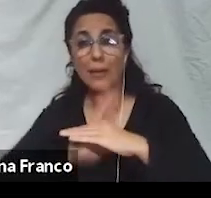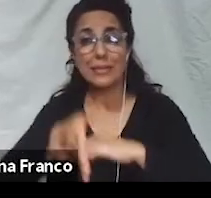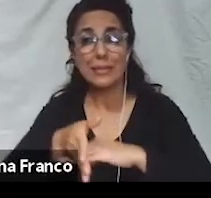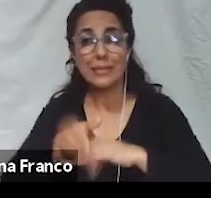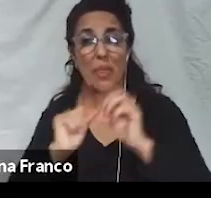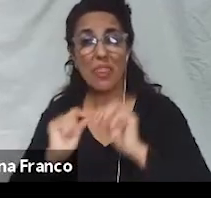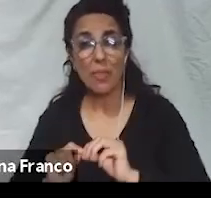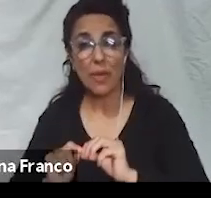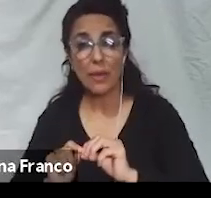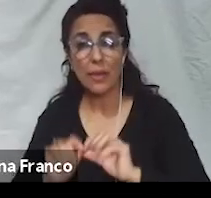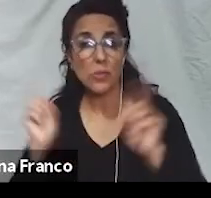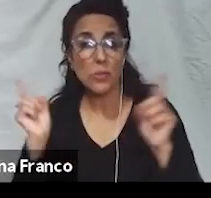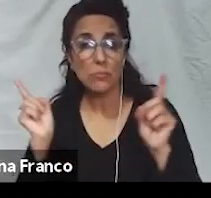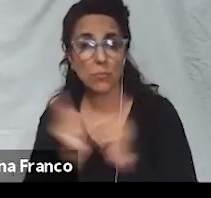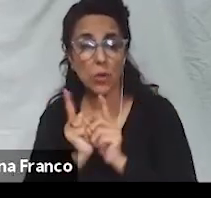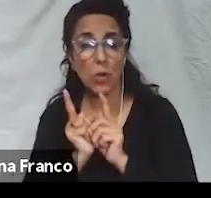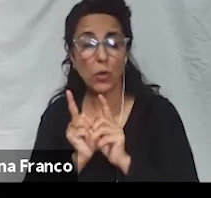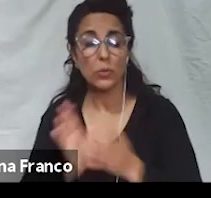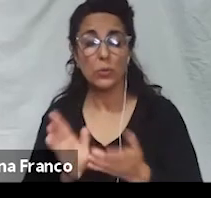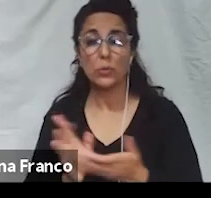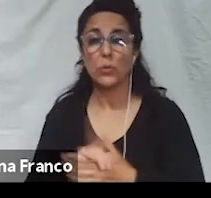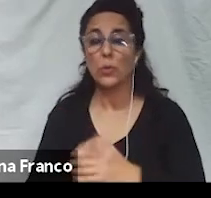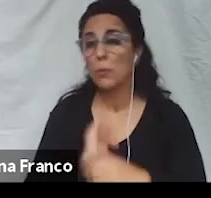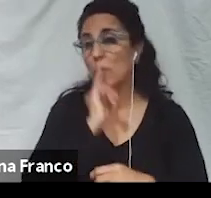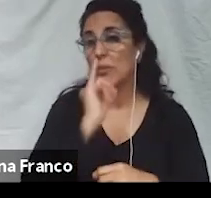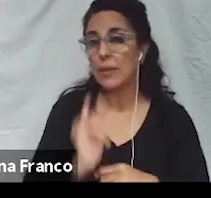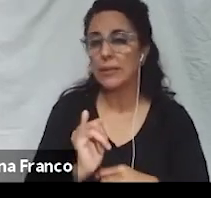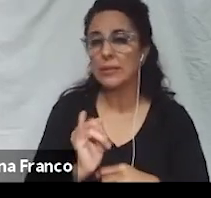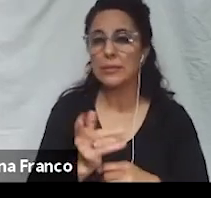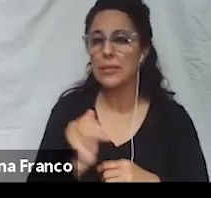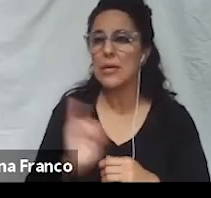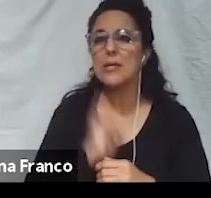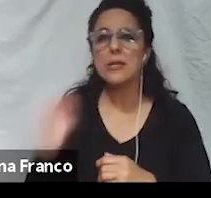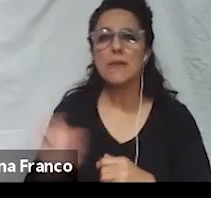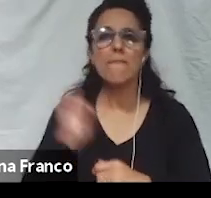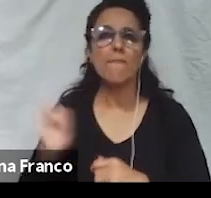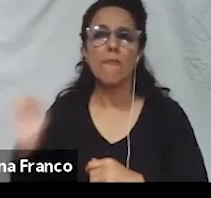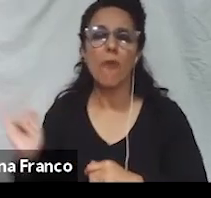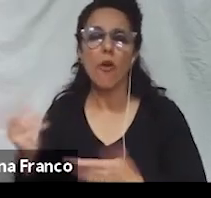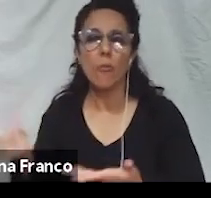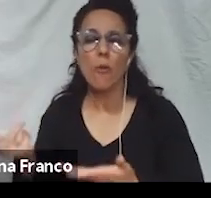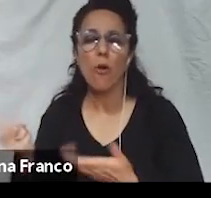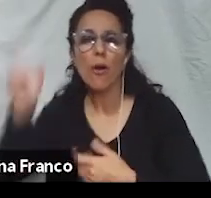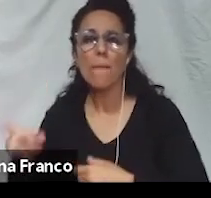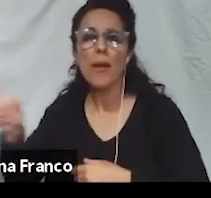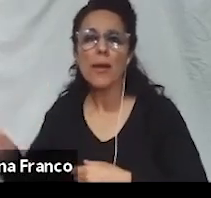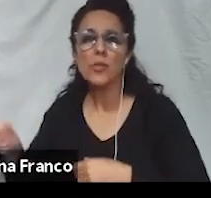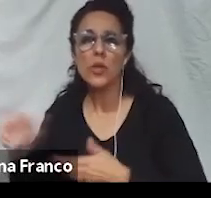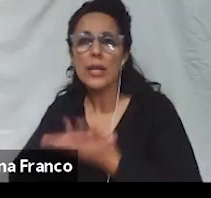doy un detalle, pero no tanto, sobre mi sitio, y informo el estado de